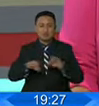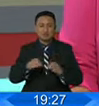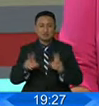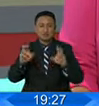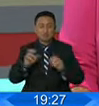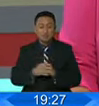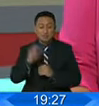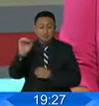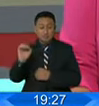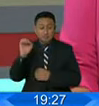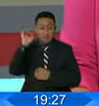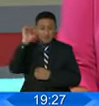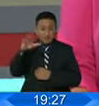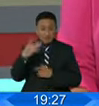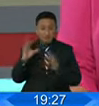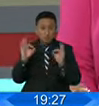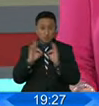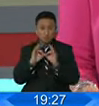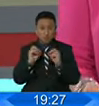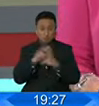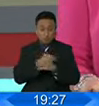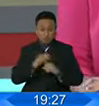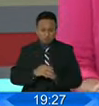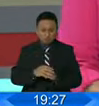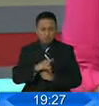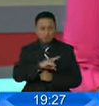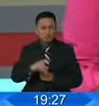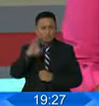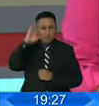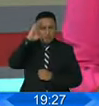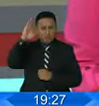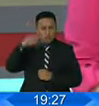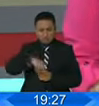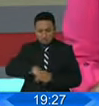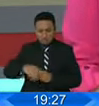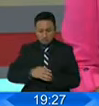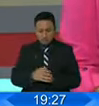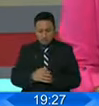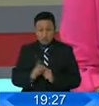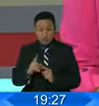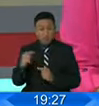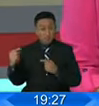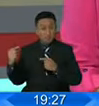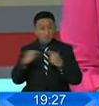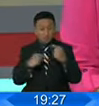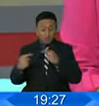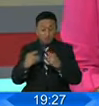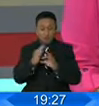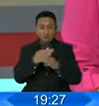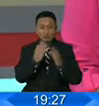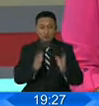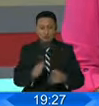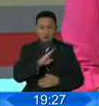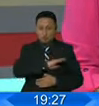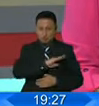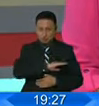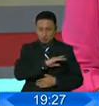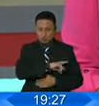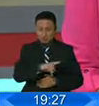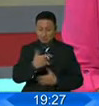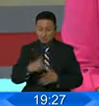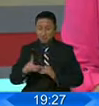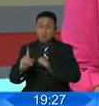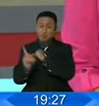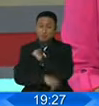divulgación de un video de redes sociales en el que aparece un agente de tránsito en un supuesto roce con un funcionario municipal mientras lo